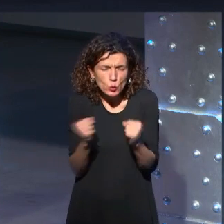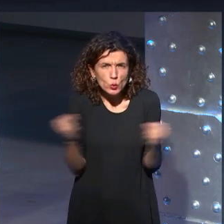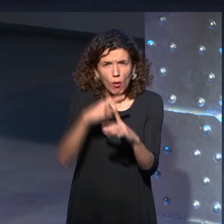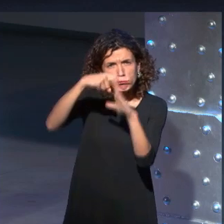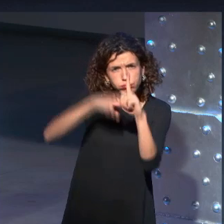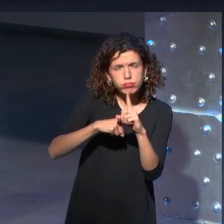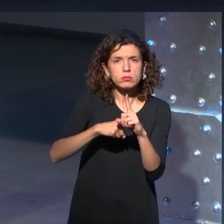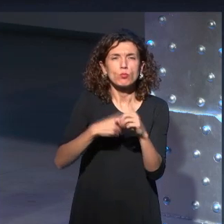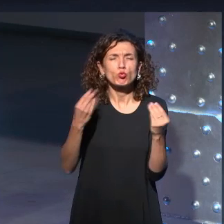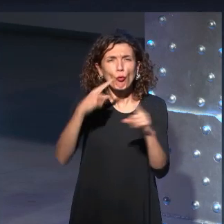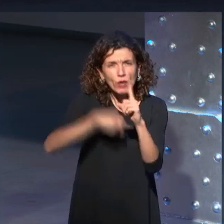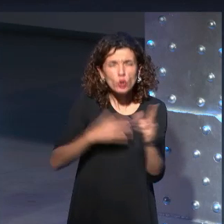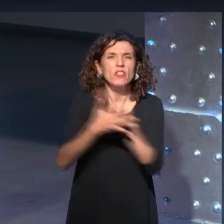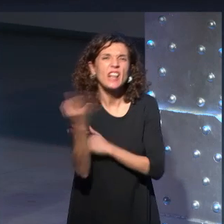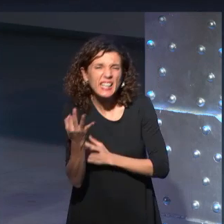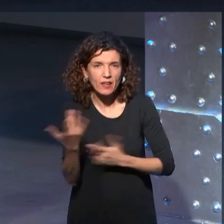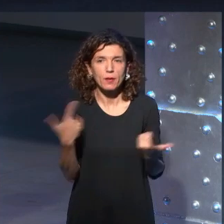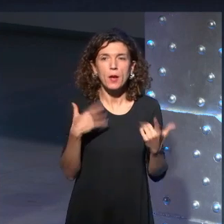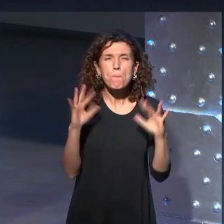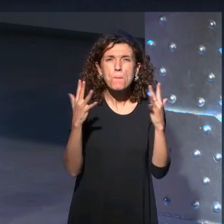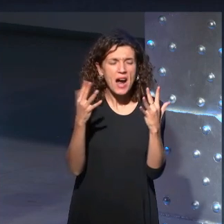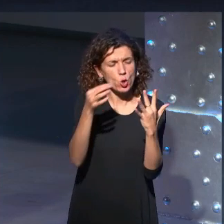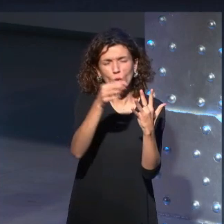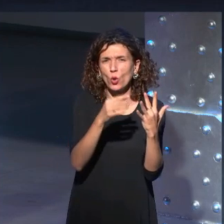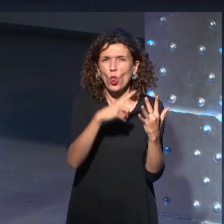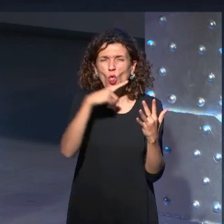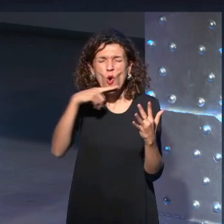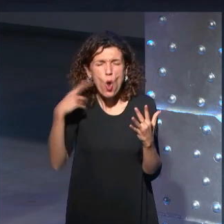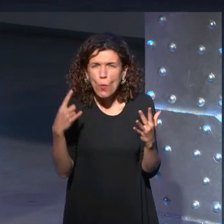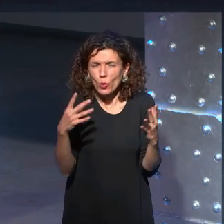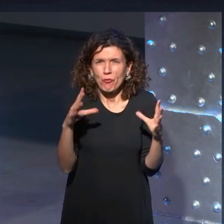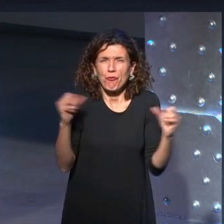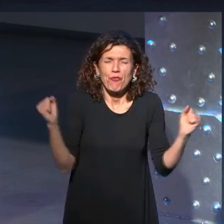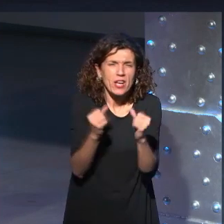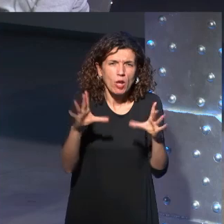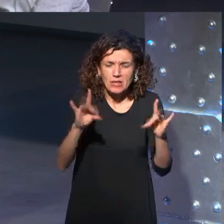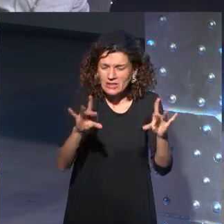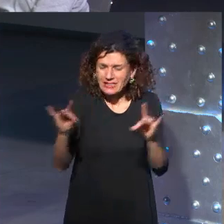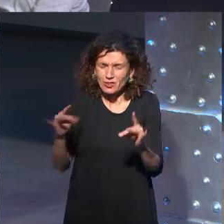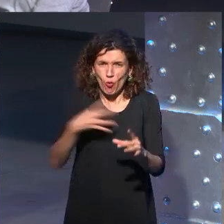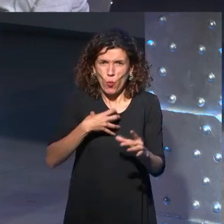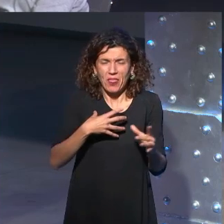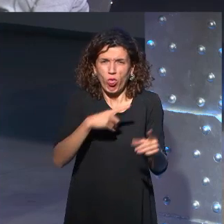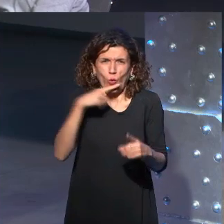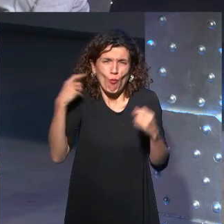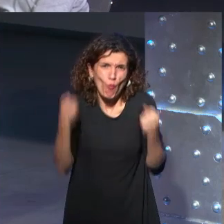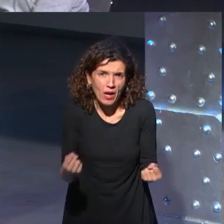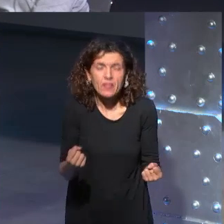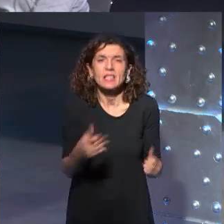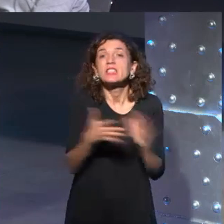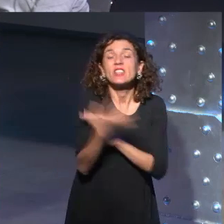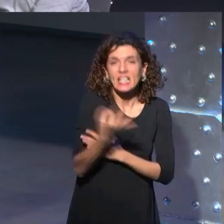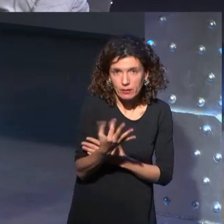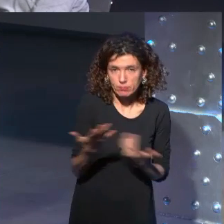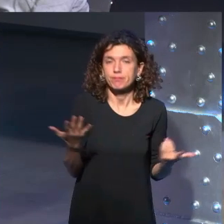hipotermia, qué significa tener las manos llegadas y no poder usarlas para poder sobrevivir. Sí, entonces,